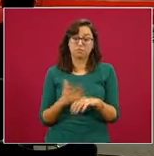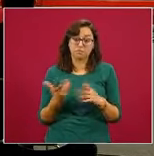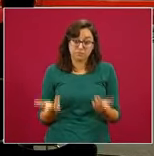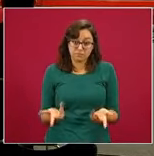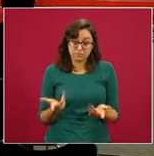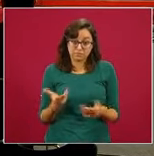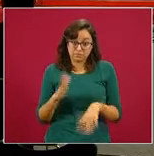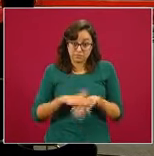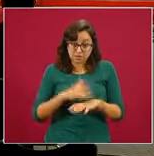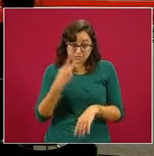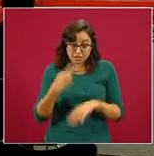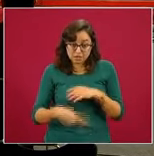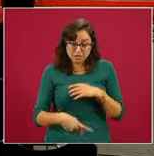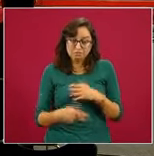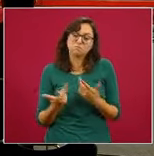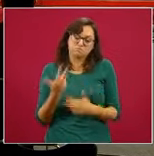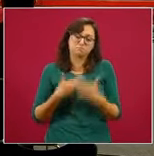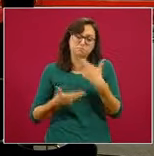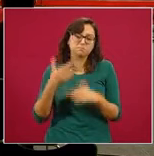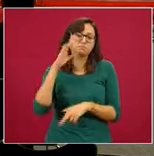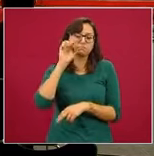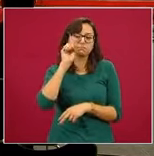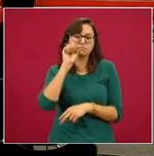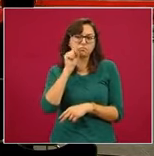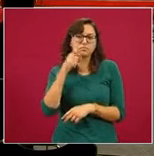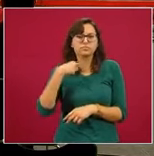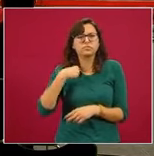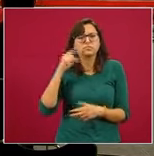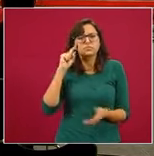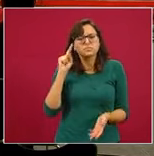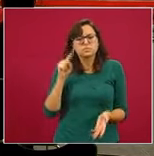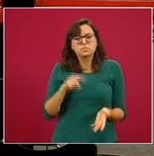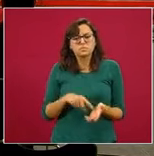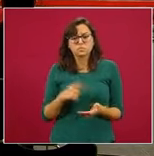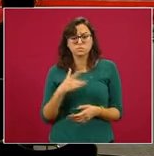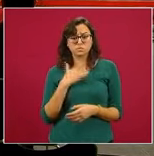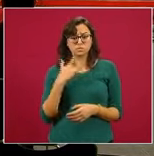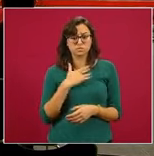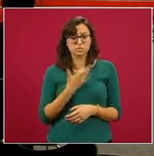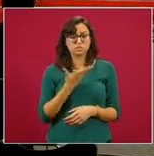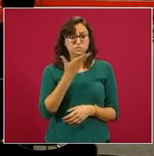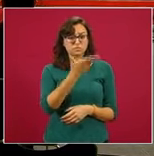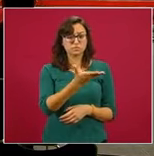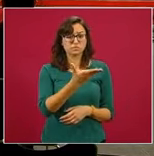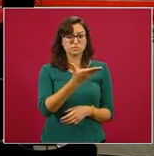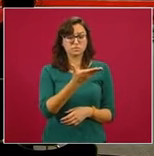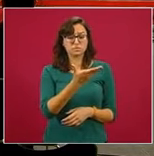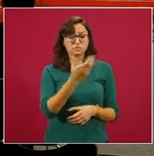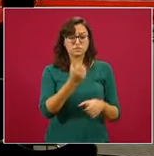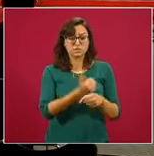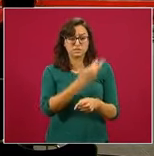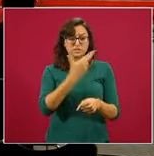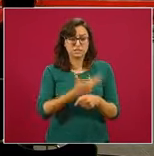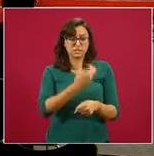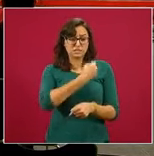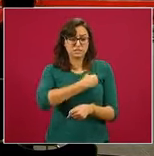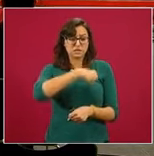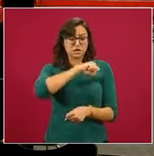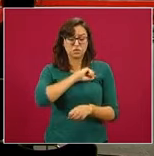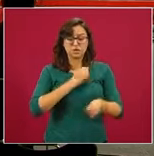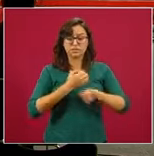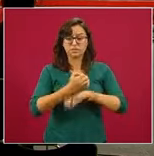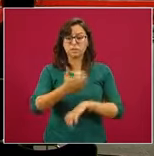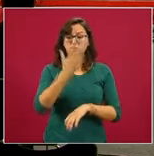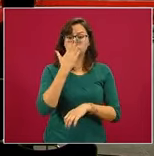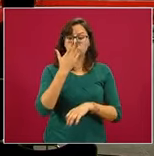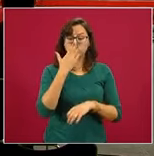el riesgo y por lo tanto la transmisión. Entonces, a mí me parece más bien, o identifico que el mensaje que da la Secretaría de Salud del Estado de Sonora